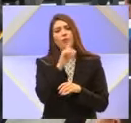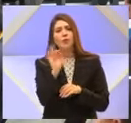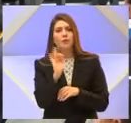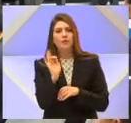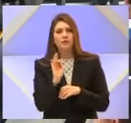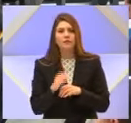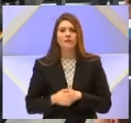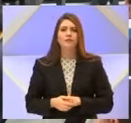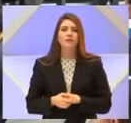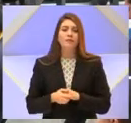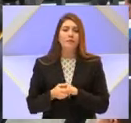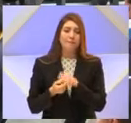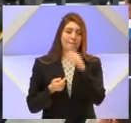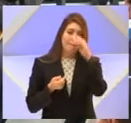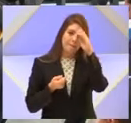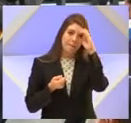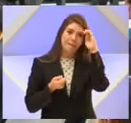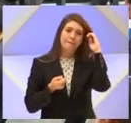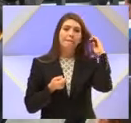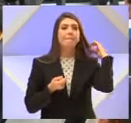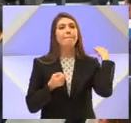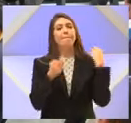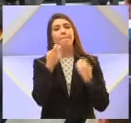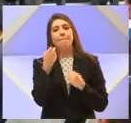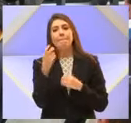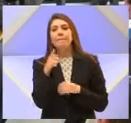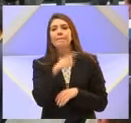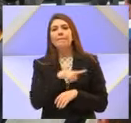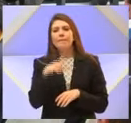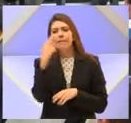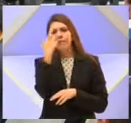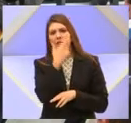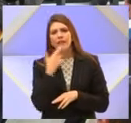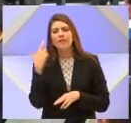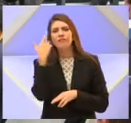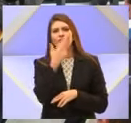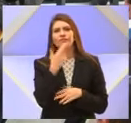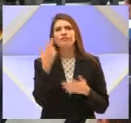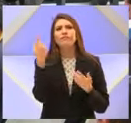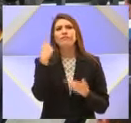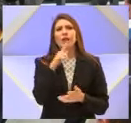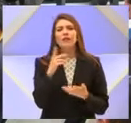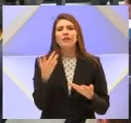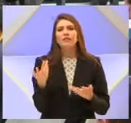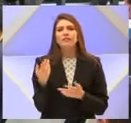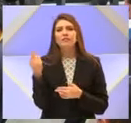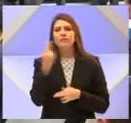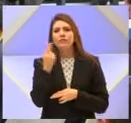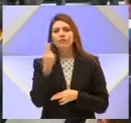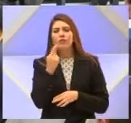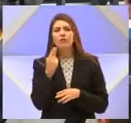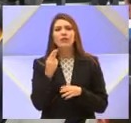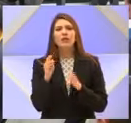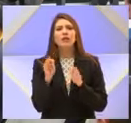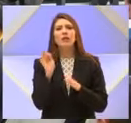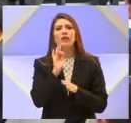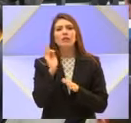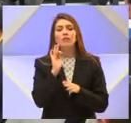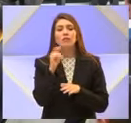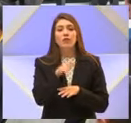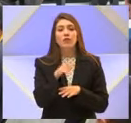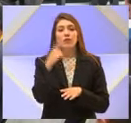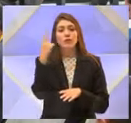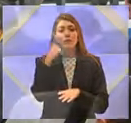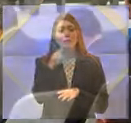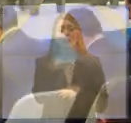lo que hemos estado evaluando es pensar muy poco cómo fue la evolución